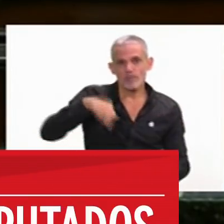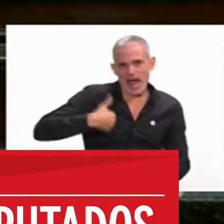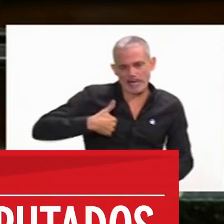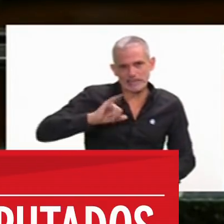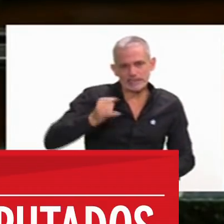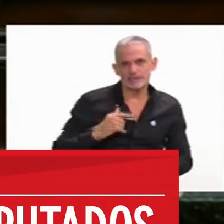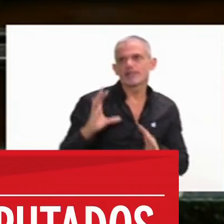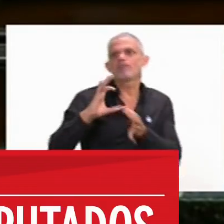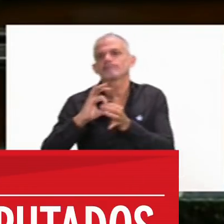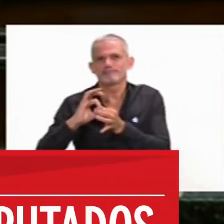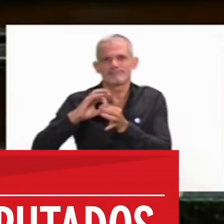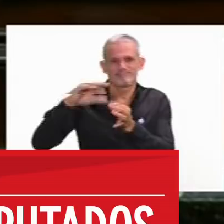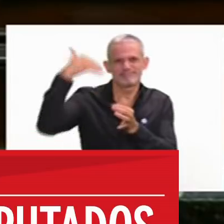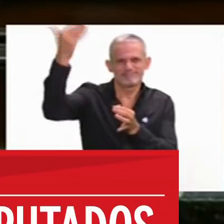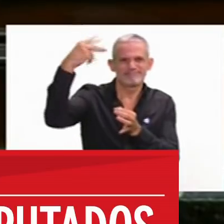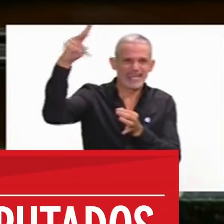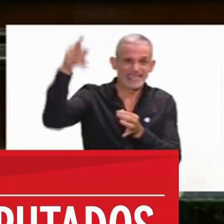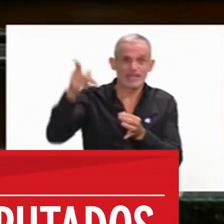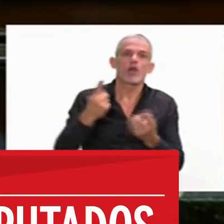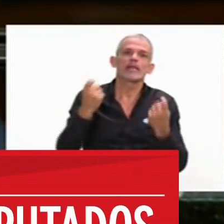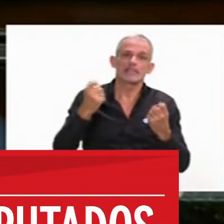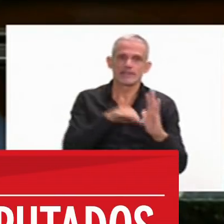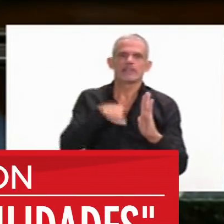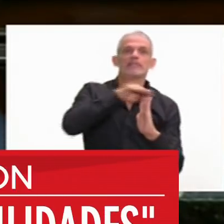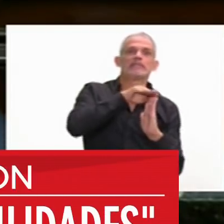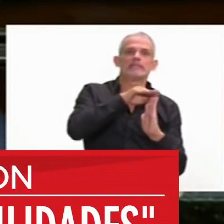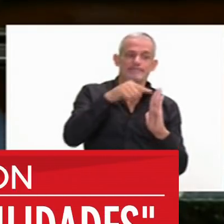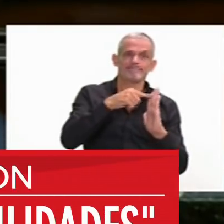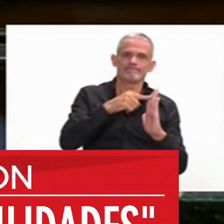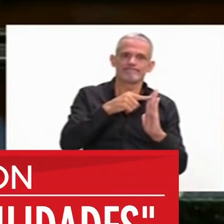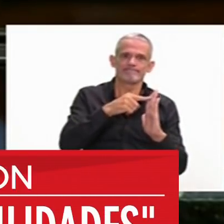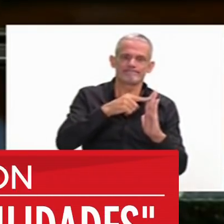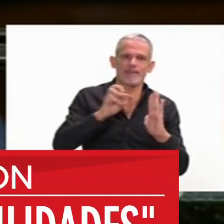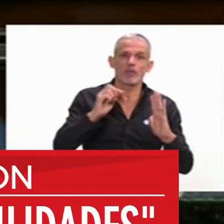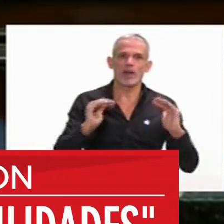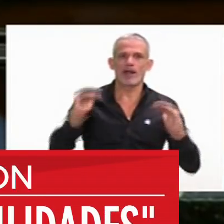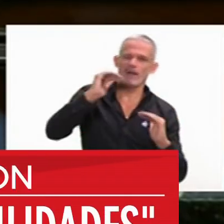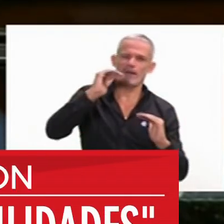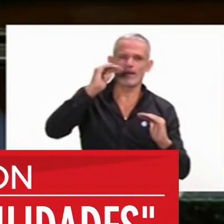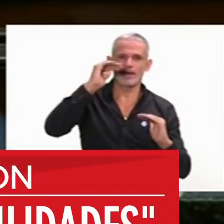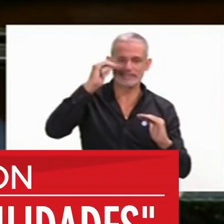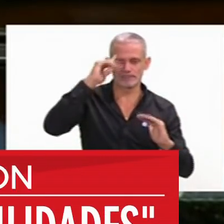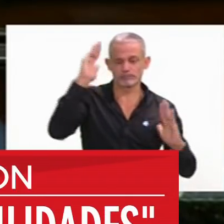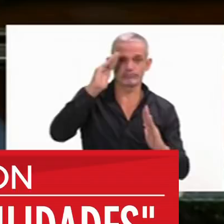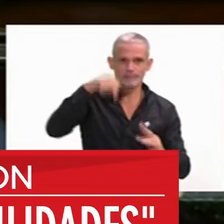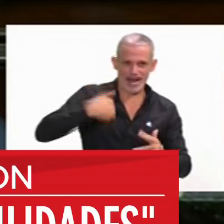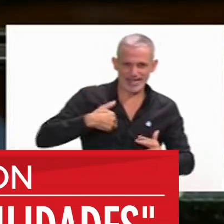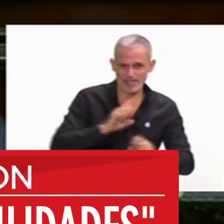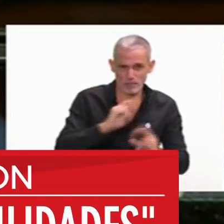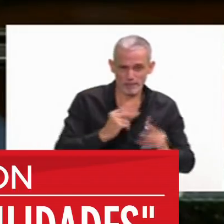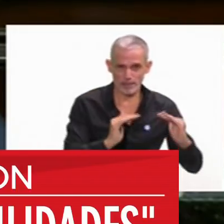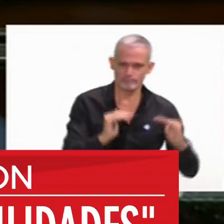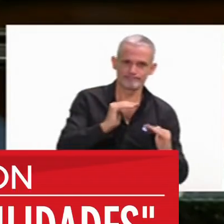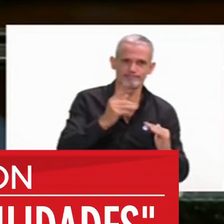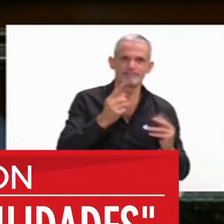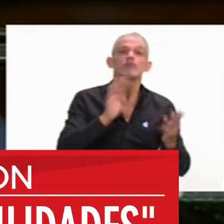externa, nosotros estamos en los primeros lugares de la fila de impacto de esos cambios que pueden ocurrir, no solo